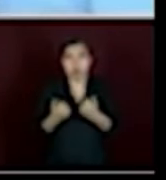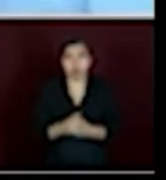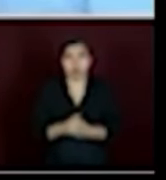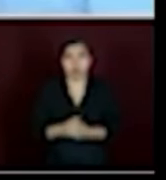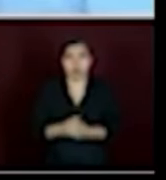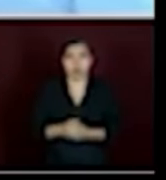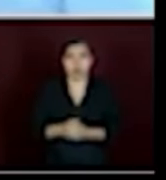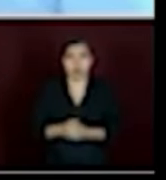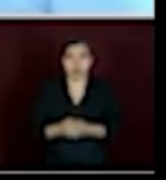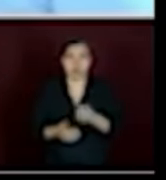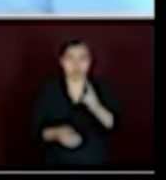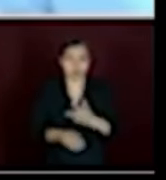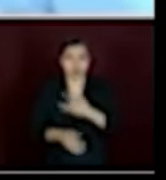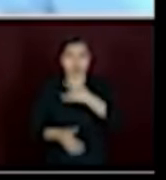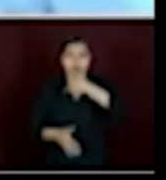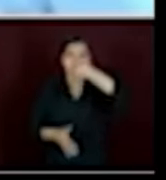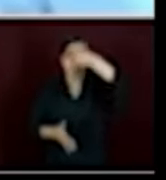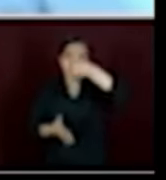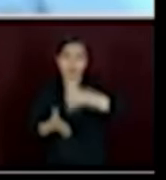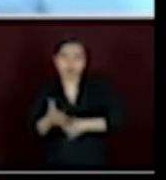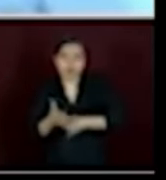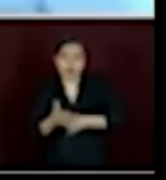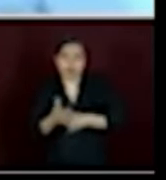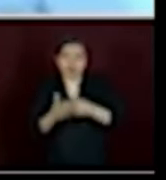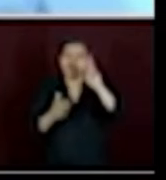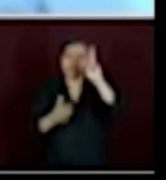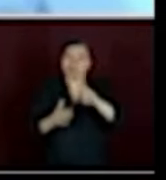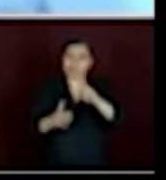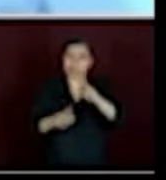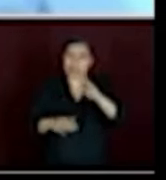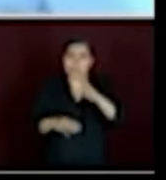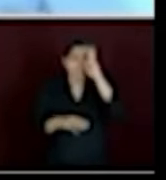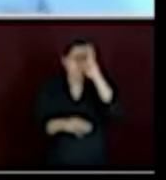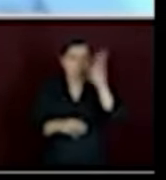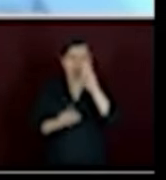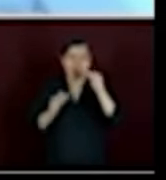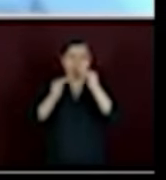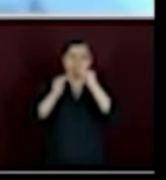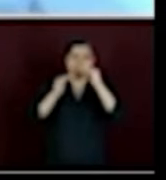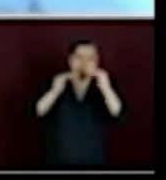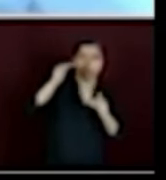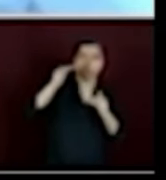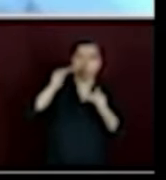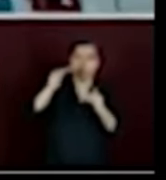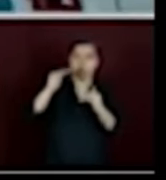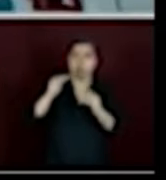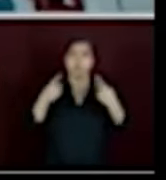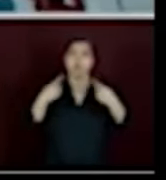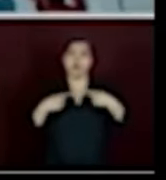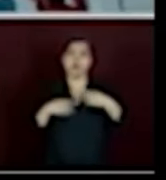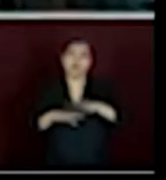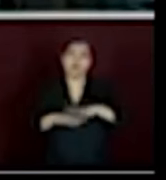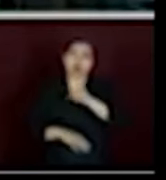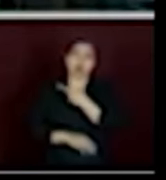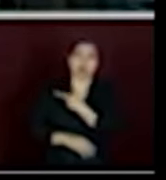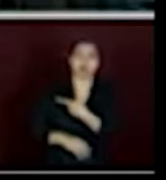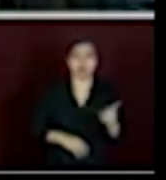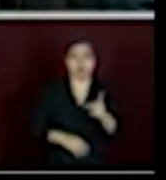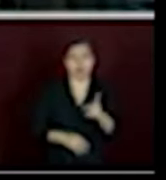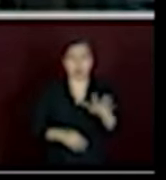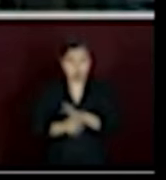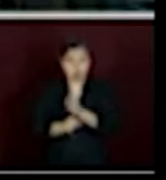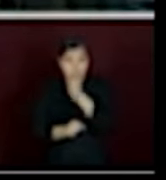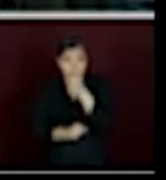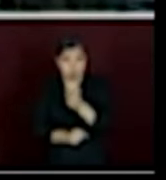de participar, de salir a votar, de ejercer este derecho elemental. Y yo le estimo, al menos en la Ciudad de México, que